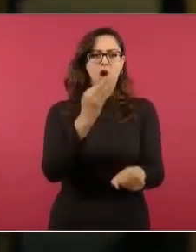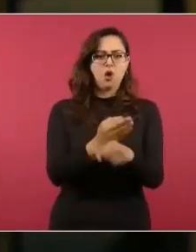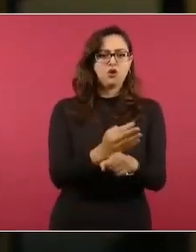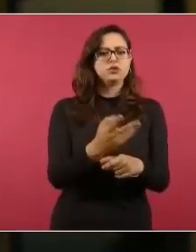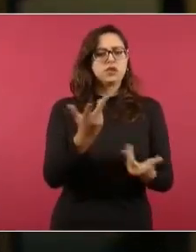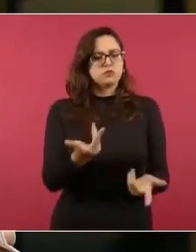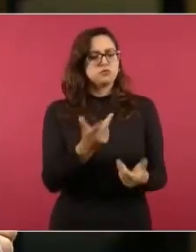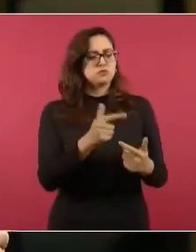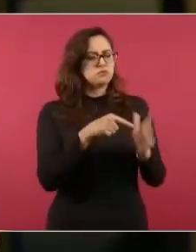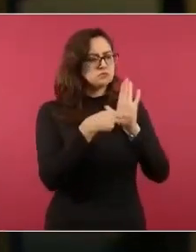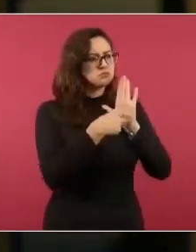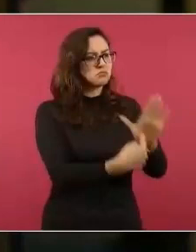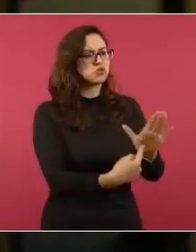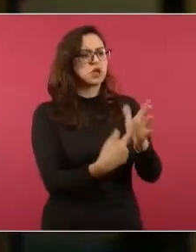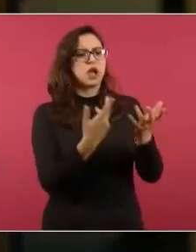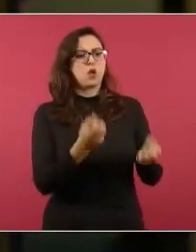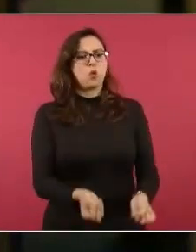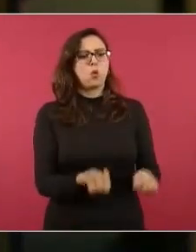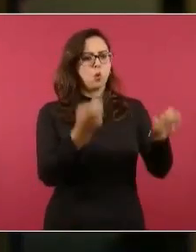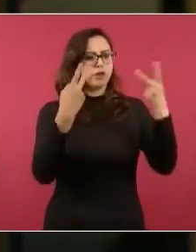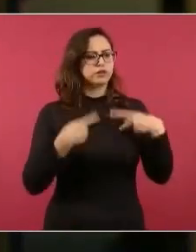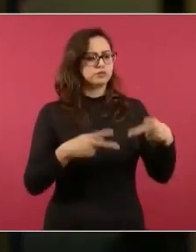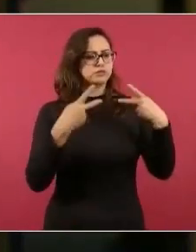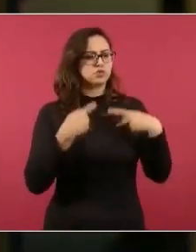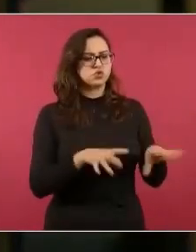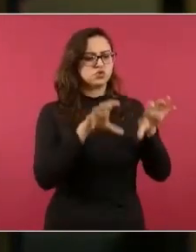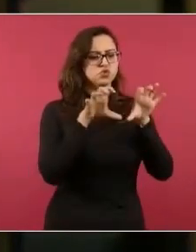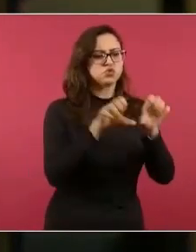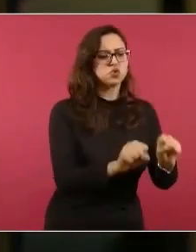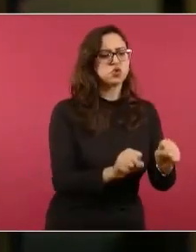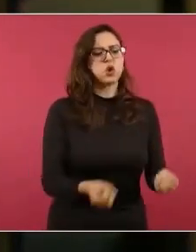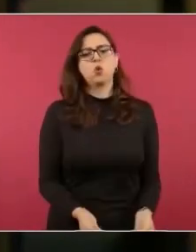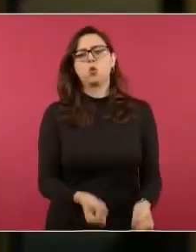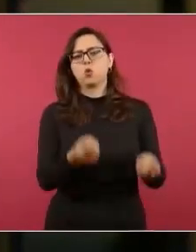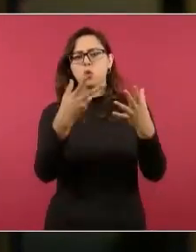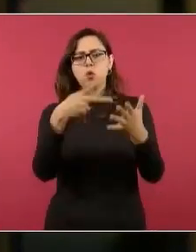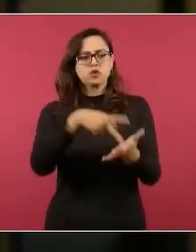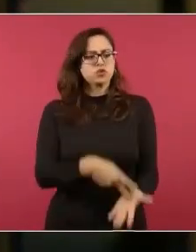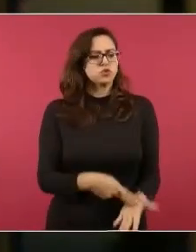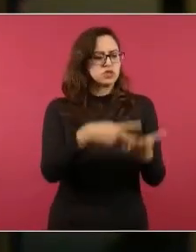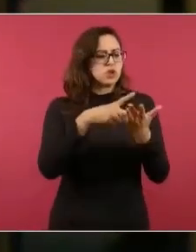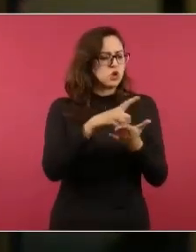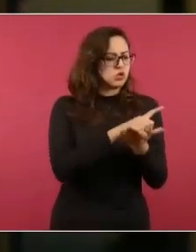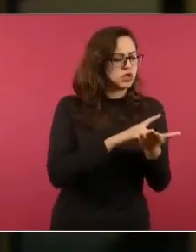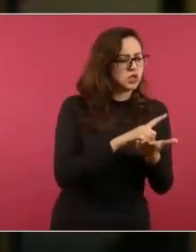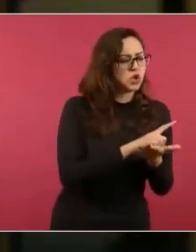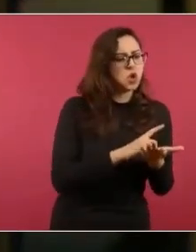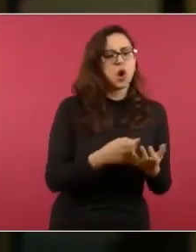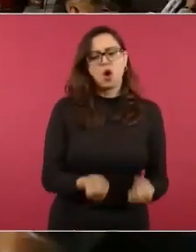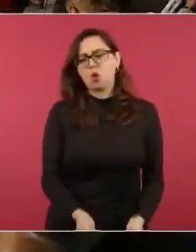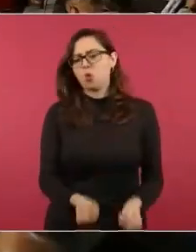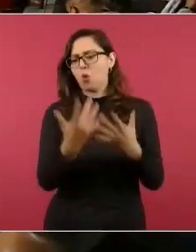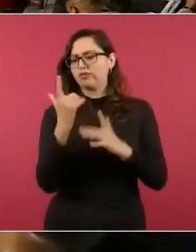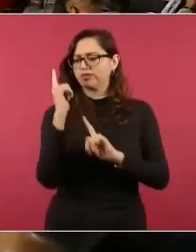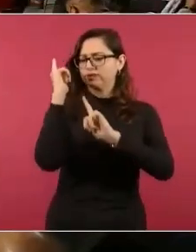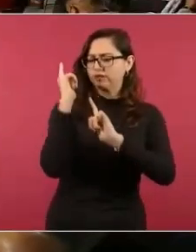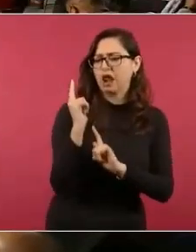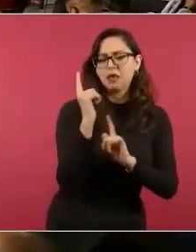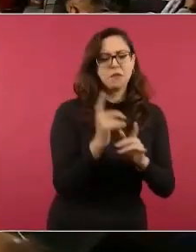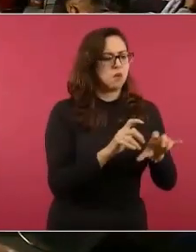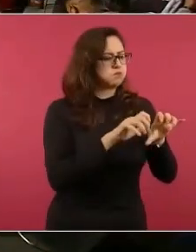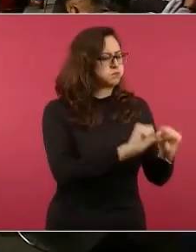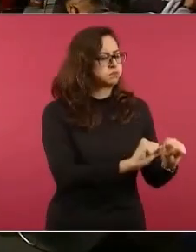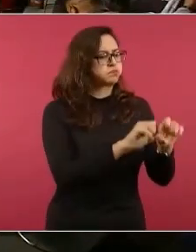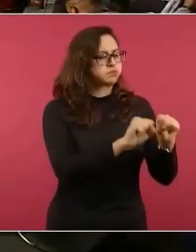kilos de drogas y las víctimas. Todo este tema de justicia tiene como centro las víctimas. Y aquí